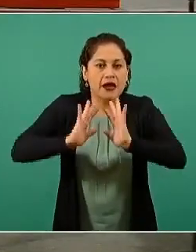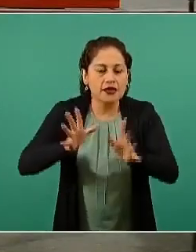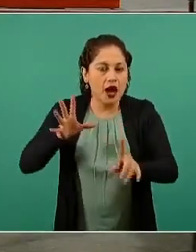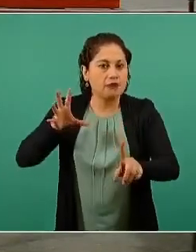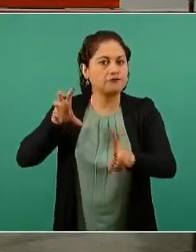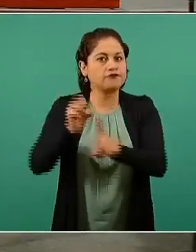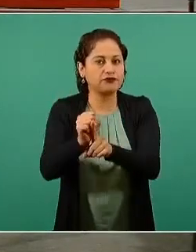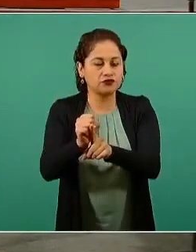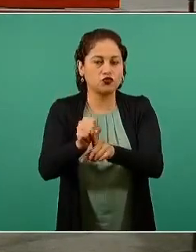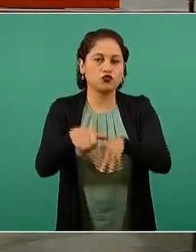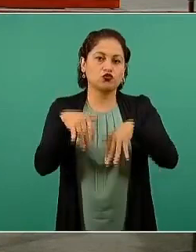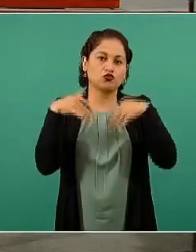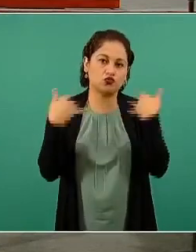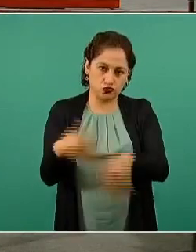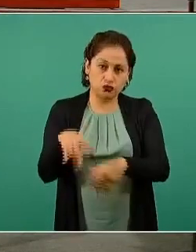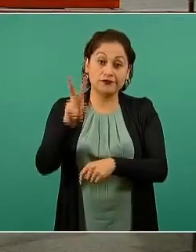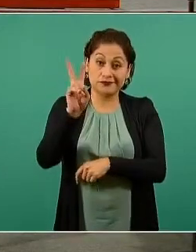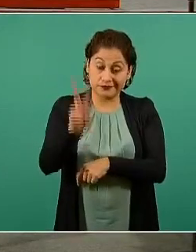todas